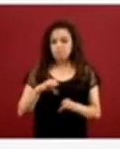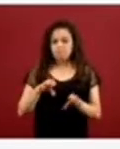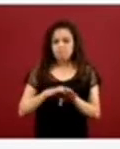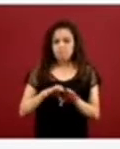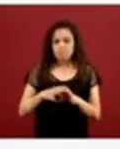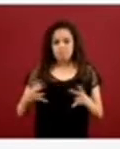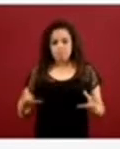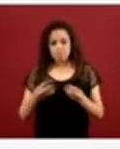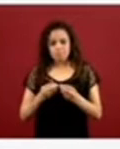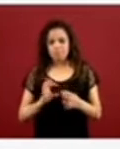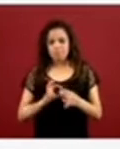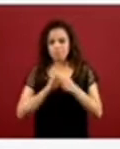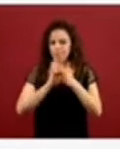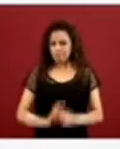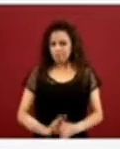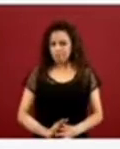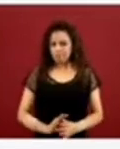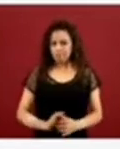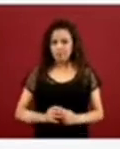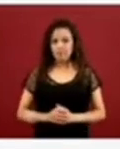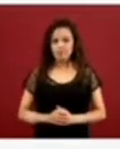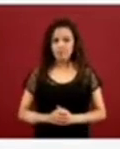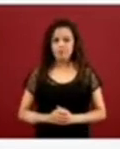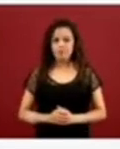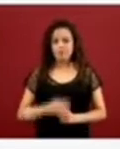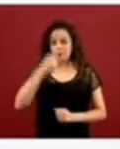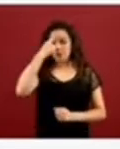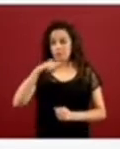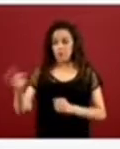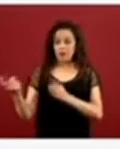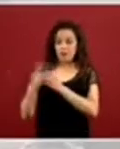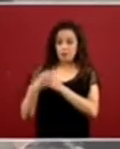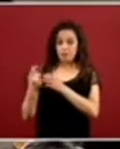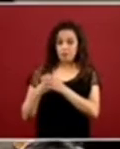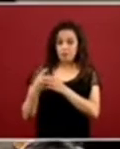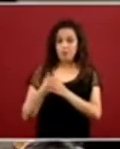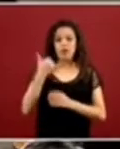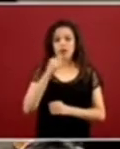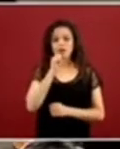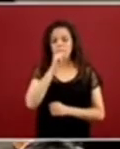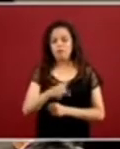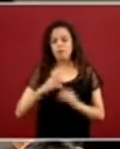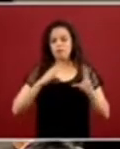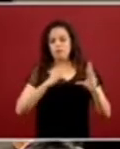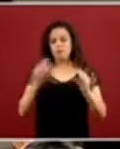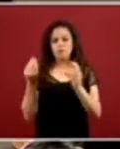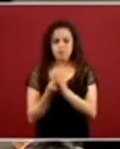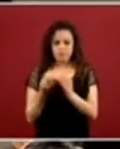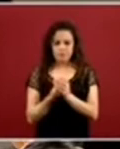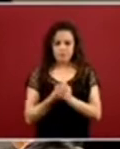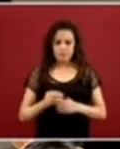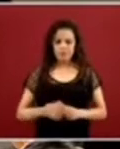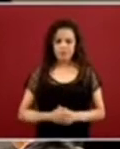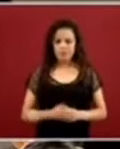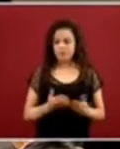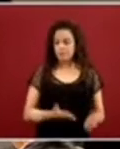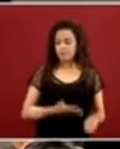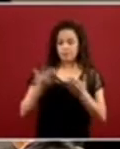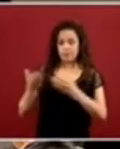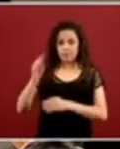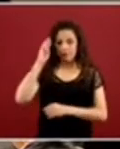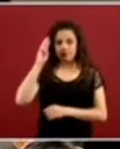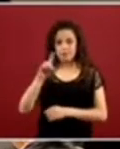conjunta, tanto en el reclutamiento como en la capacitación. Cedo la palabra al maestro Zoé,